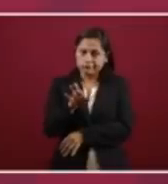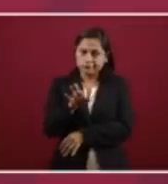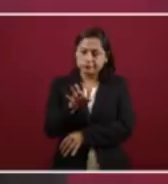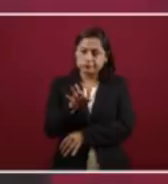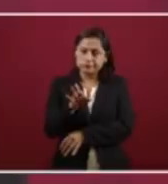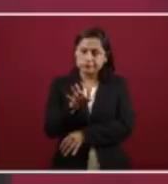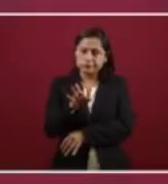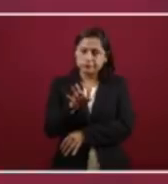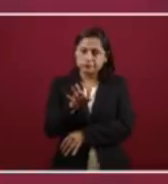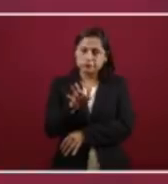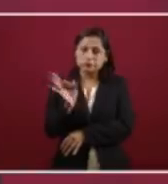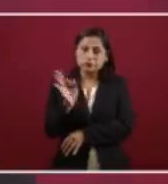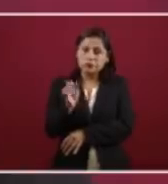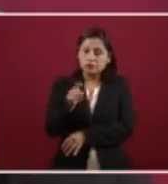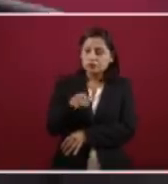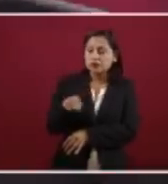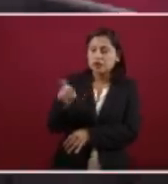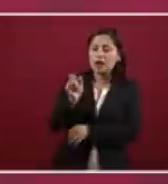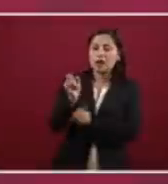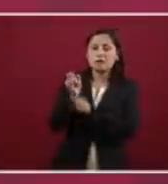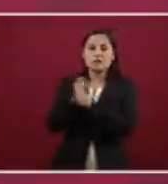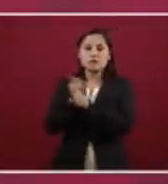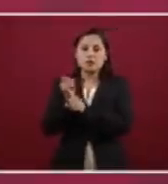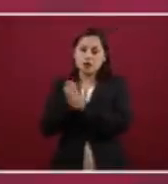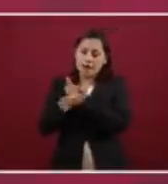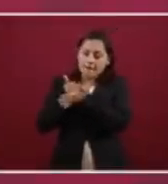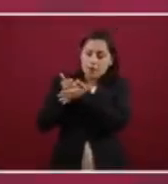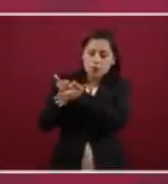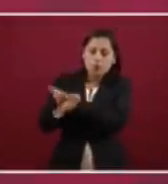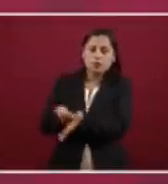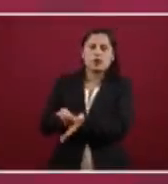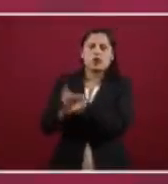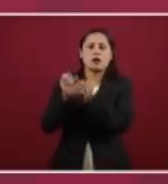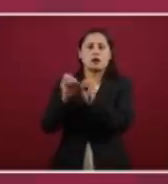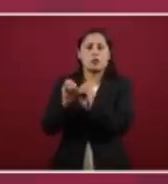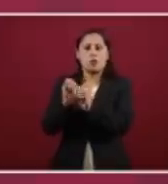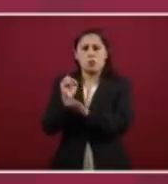facilitar las investigaciones, a que se aclare